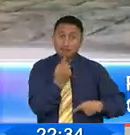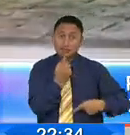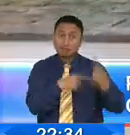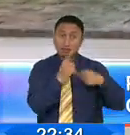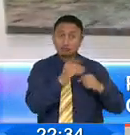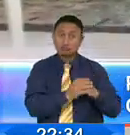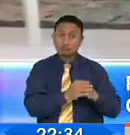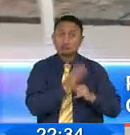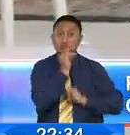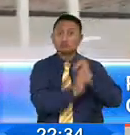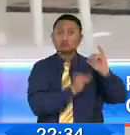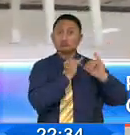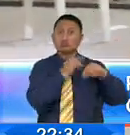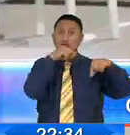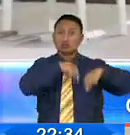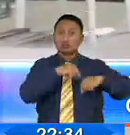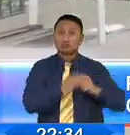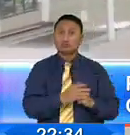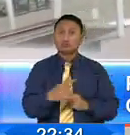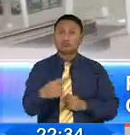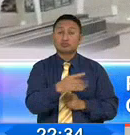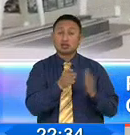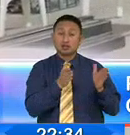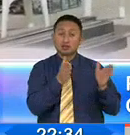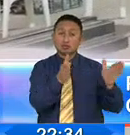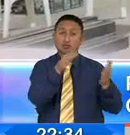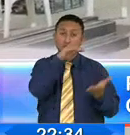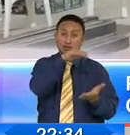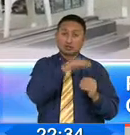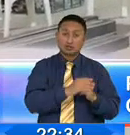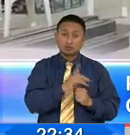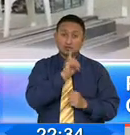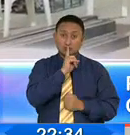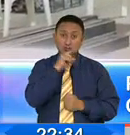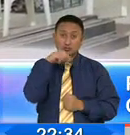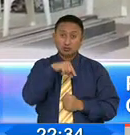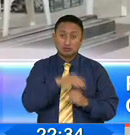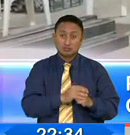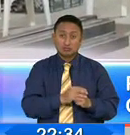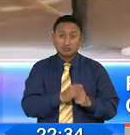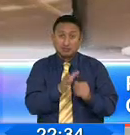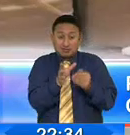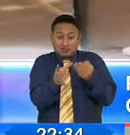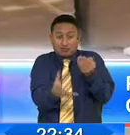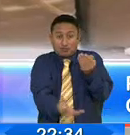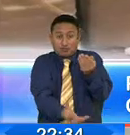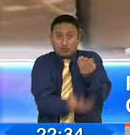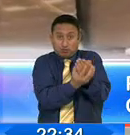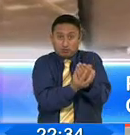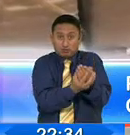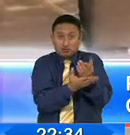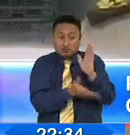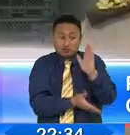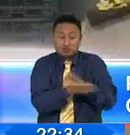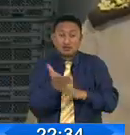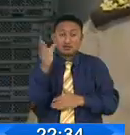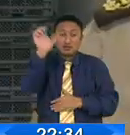paso, que es camuflarla dentro de un contenedor bajo la modalidad de gancho ciego y enviarla a Europa.